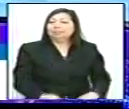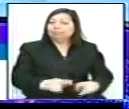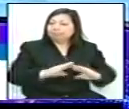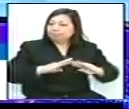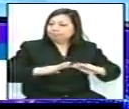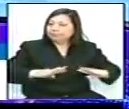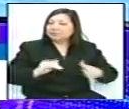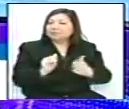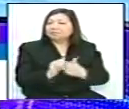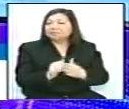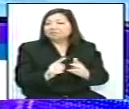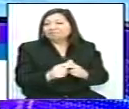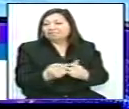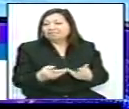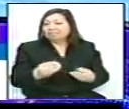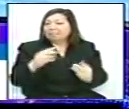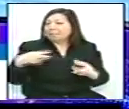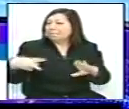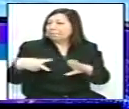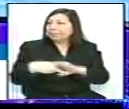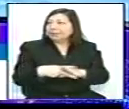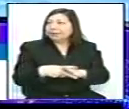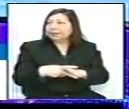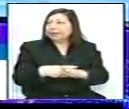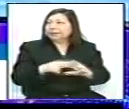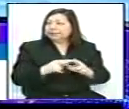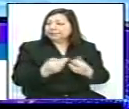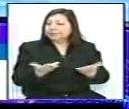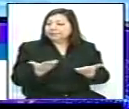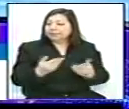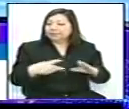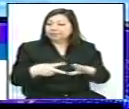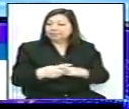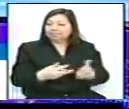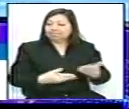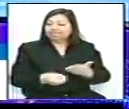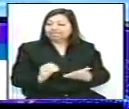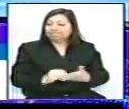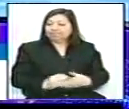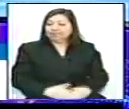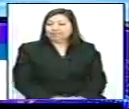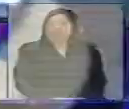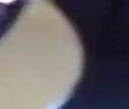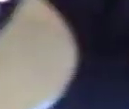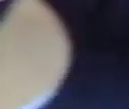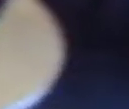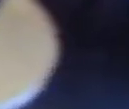hemiciclo y esto originó que se interrumpa la sesión. Tenemos que hacer una breve pausa, ya volvemos.